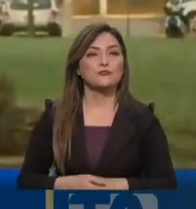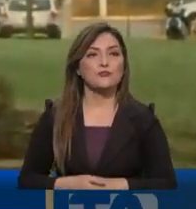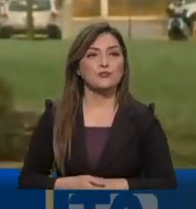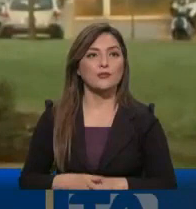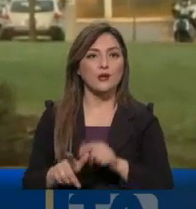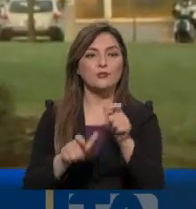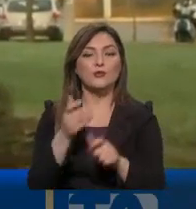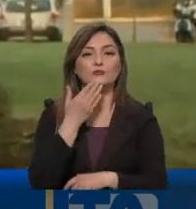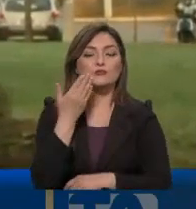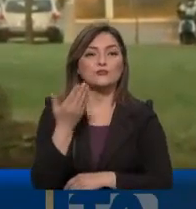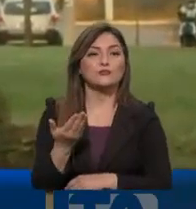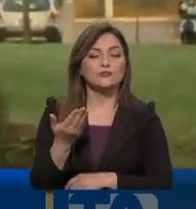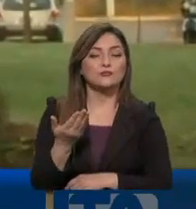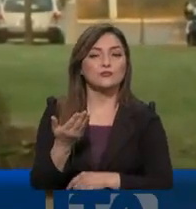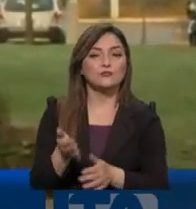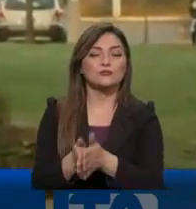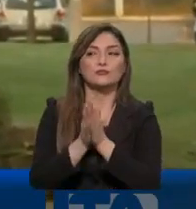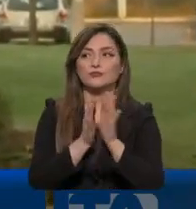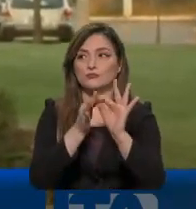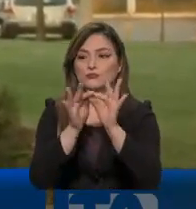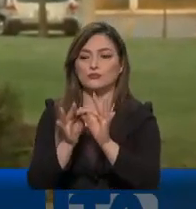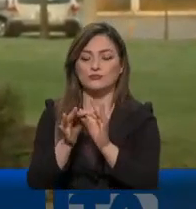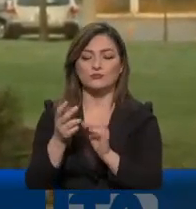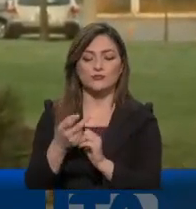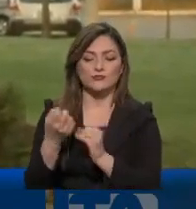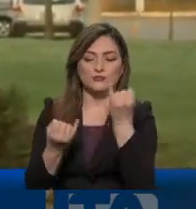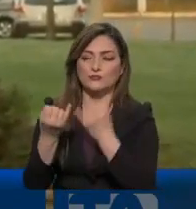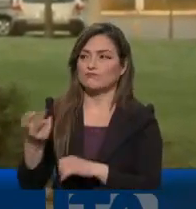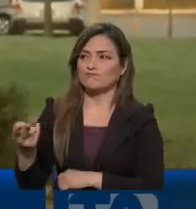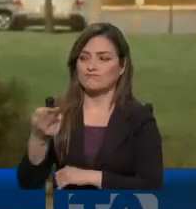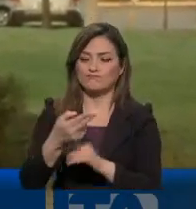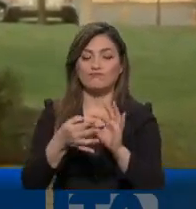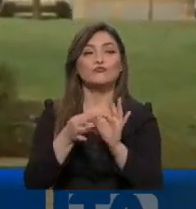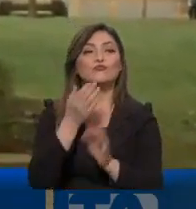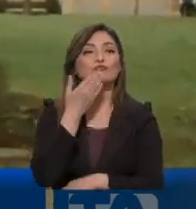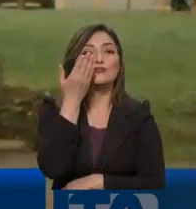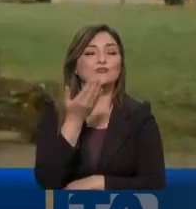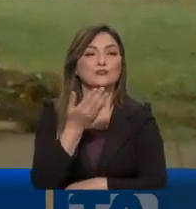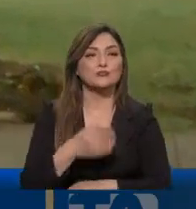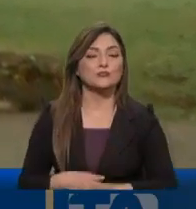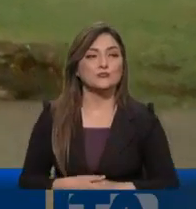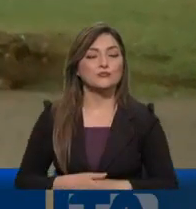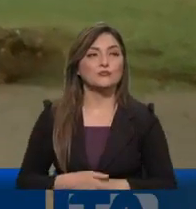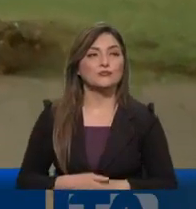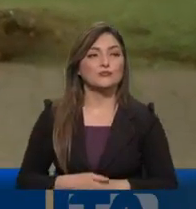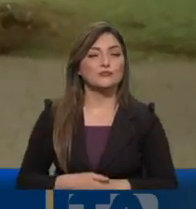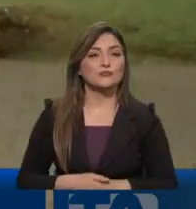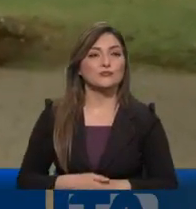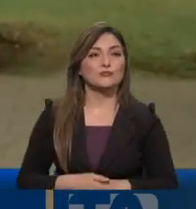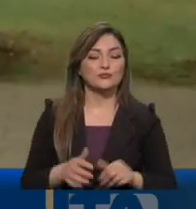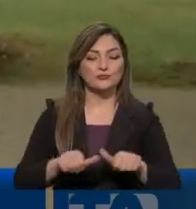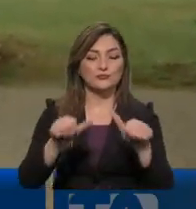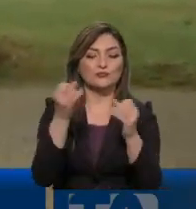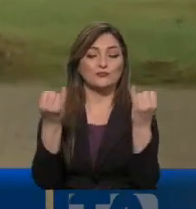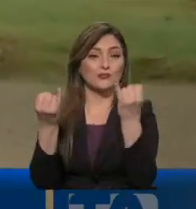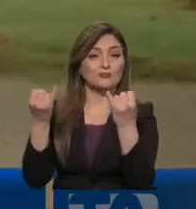puede la ciudadanía pedir que se realice el mantenimiento de los parques? Bueno, el mantenimiento de las áreas